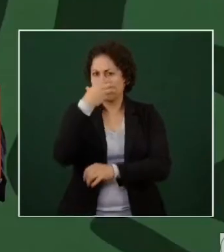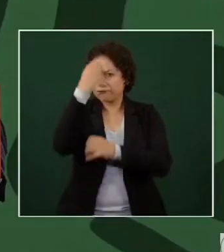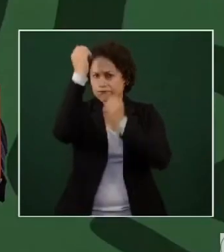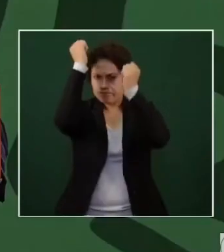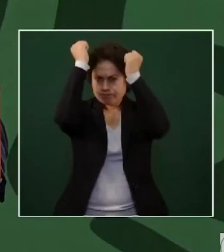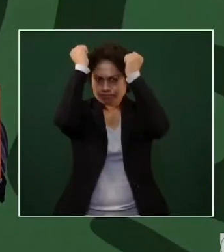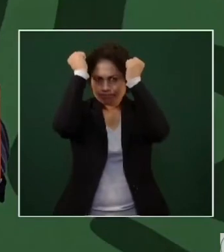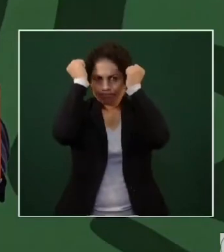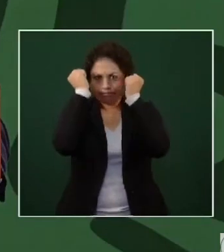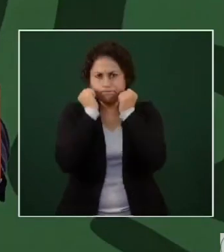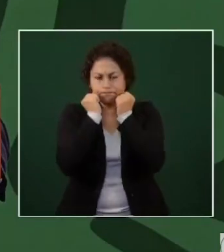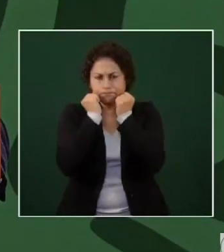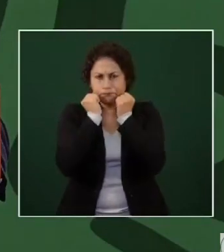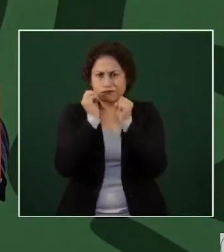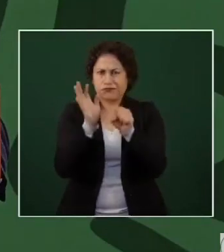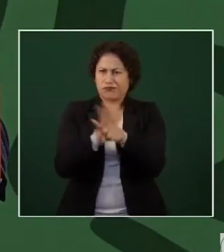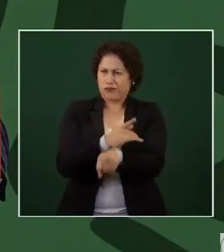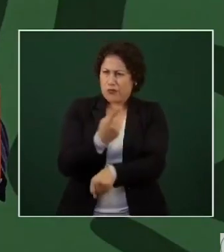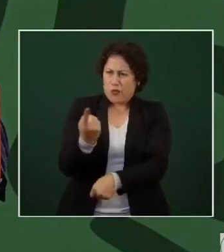¿Por qué se tapan